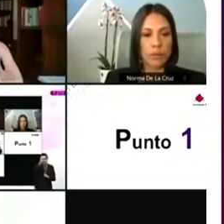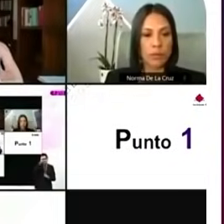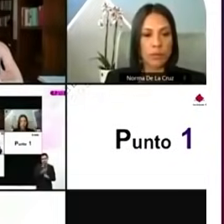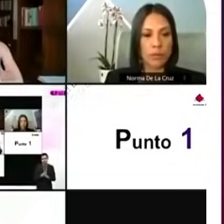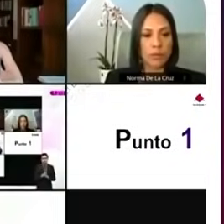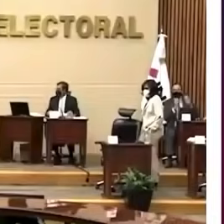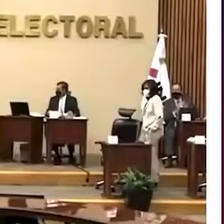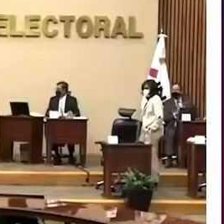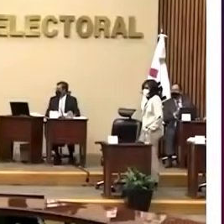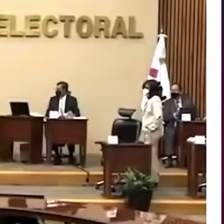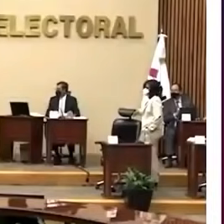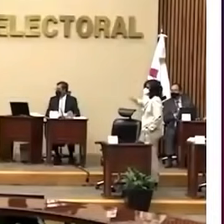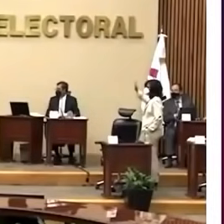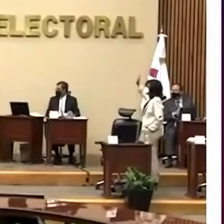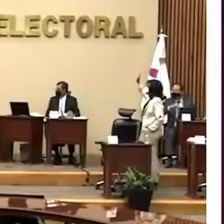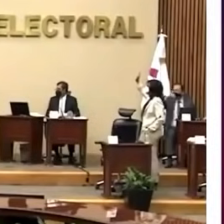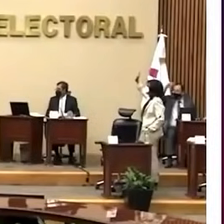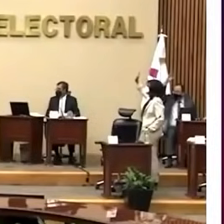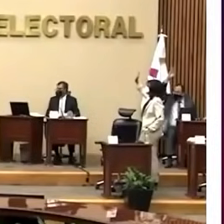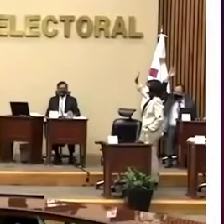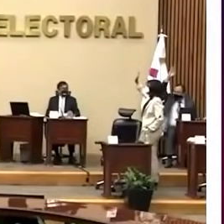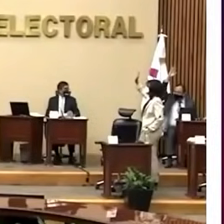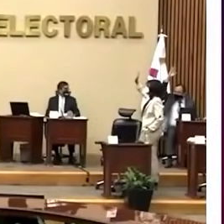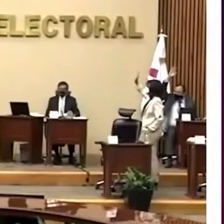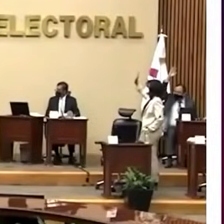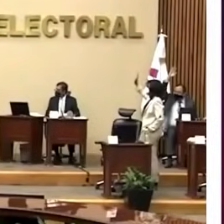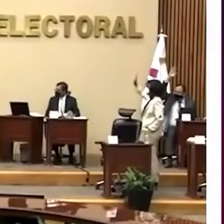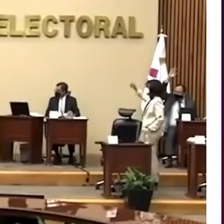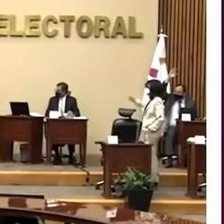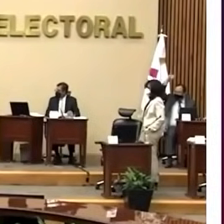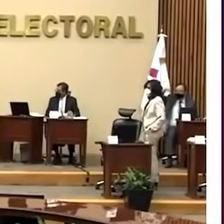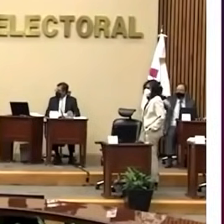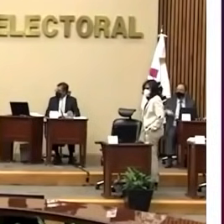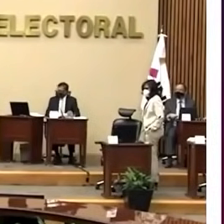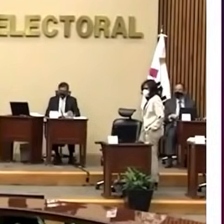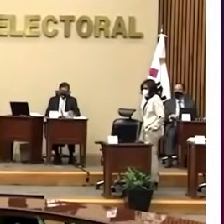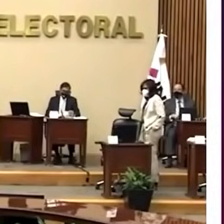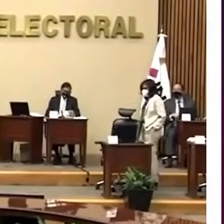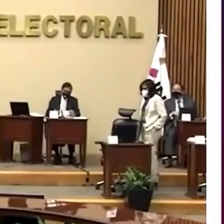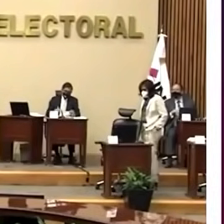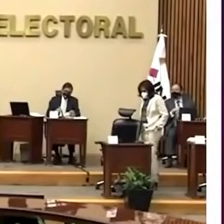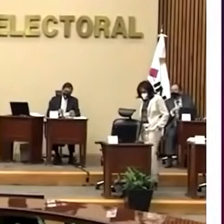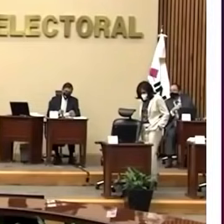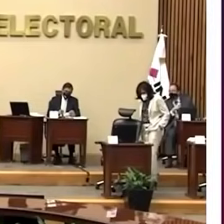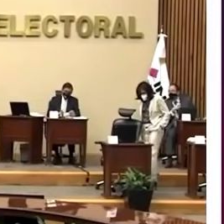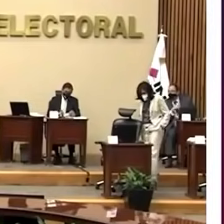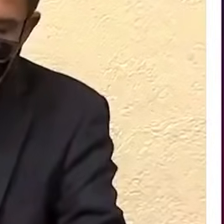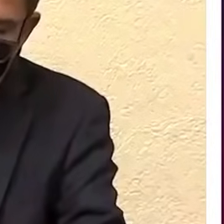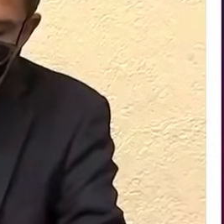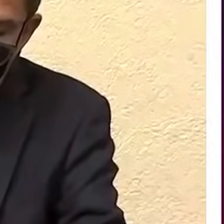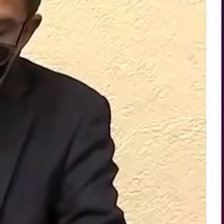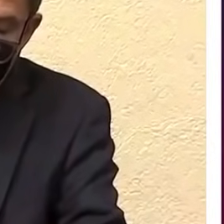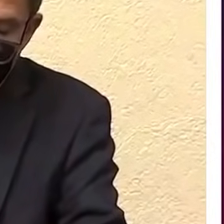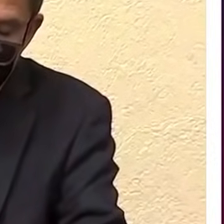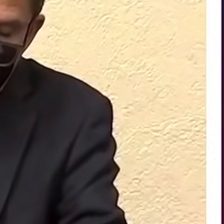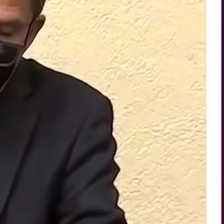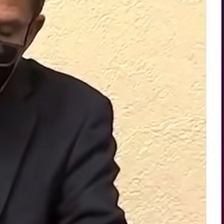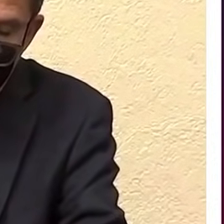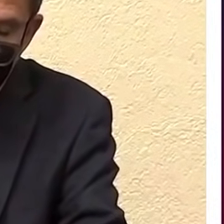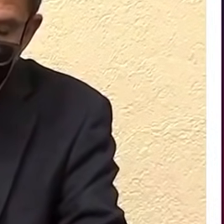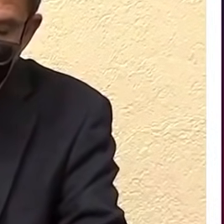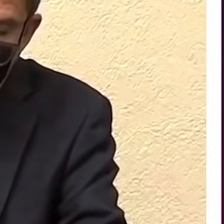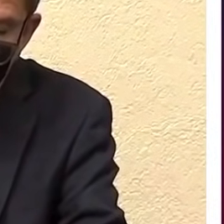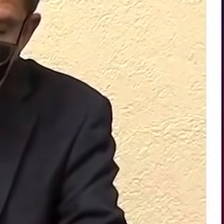montos: Morena, 373 millones, equivalente a 30% del total. Fuerza